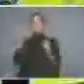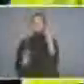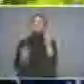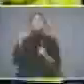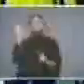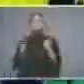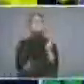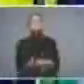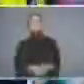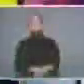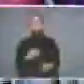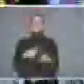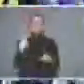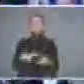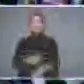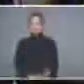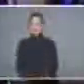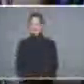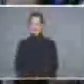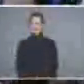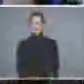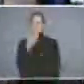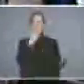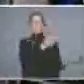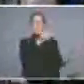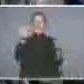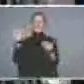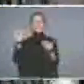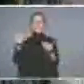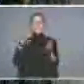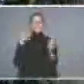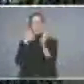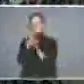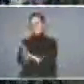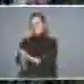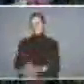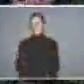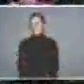yeah, yeah. Santa Cruz. ¡Gracias! ¡Hasta siempre! Concluyen los chinchos.